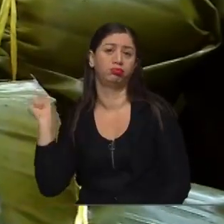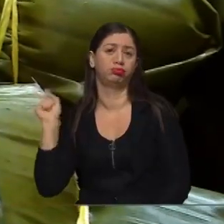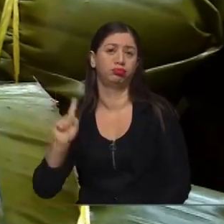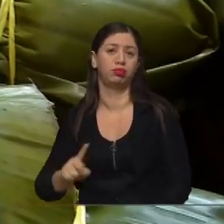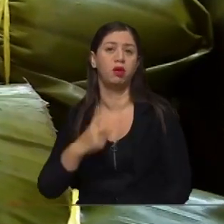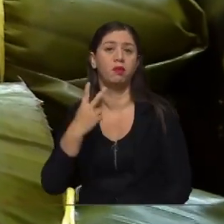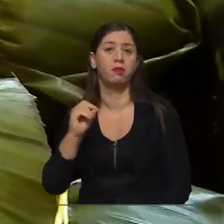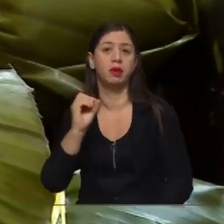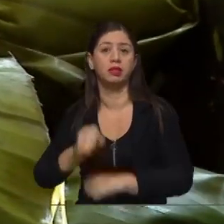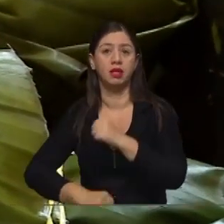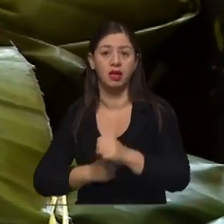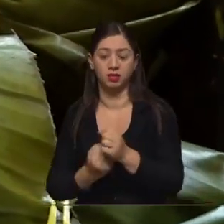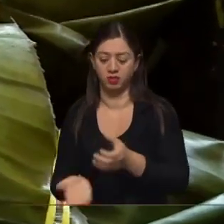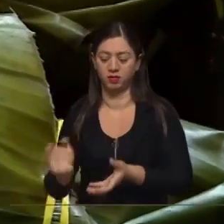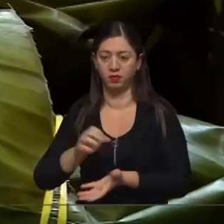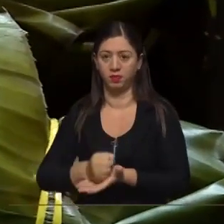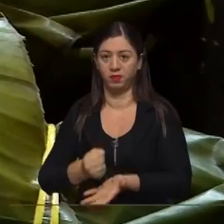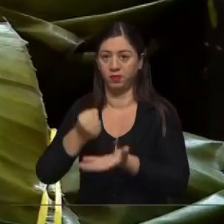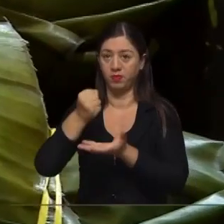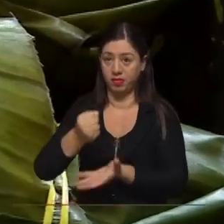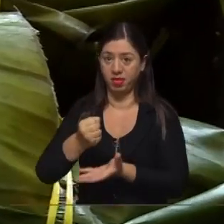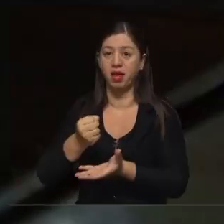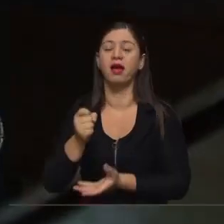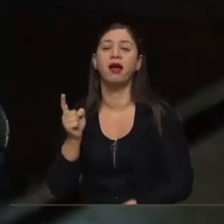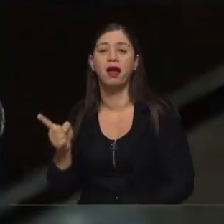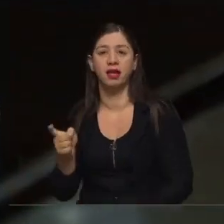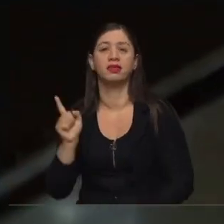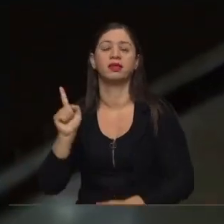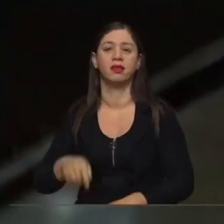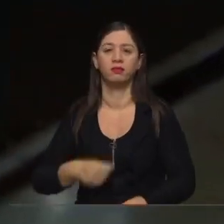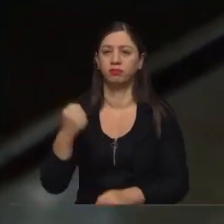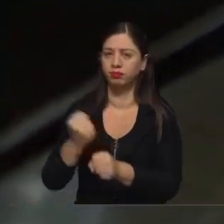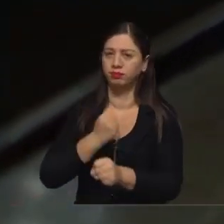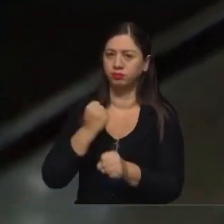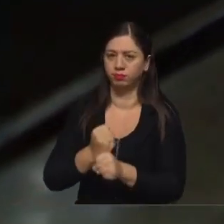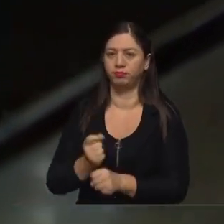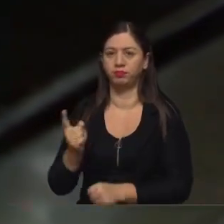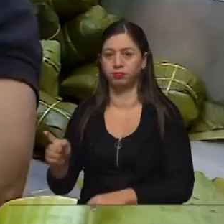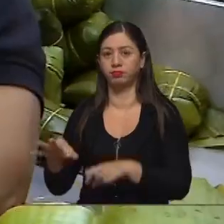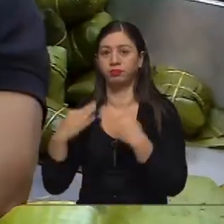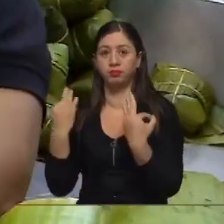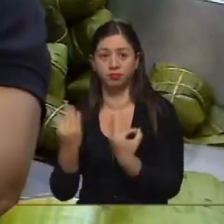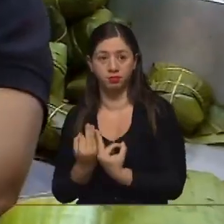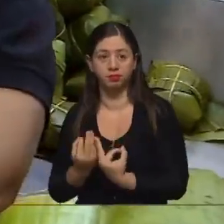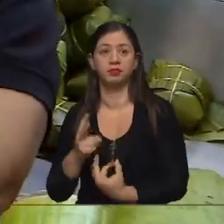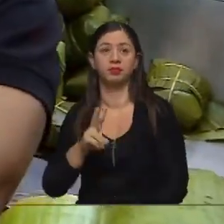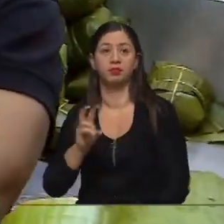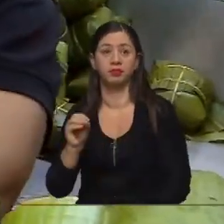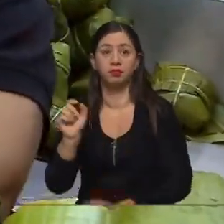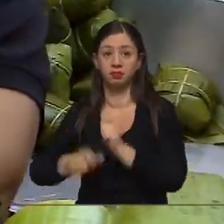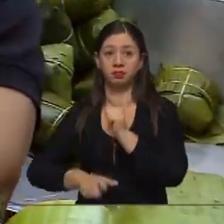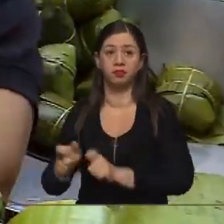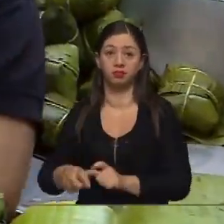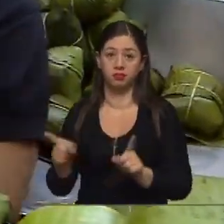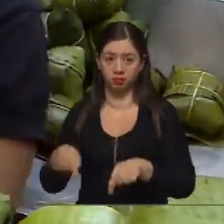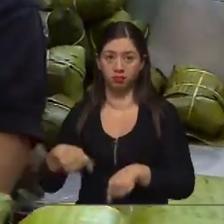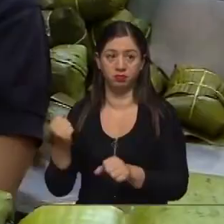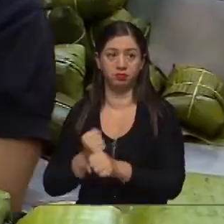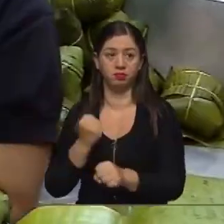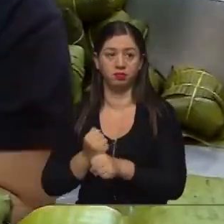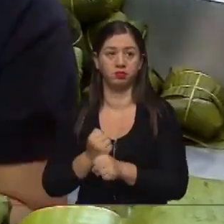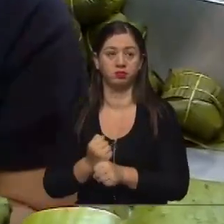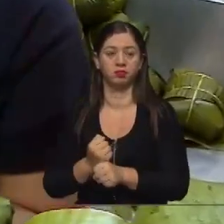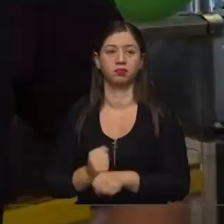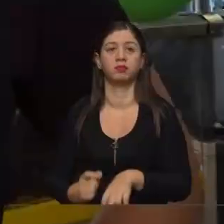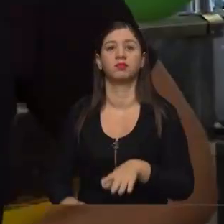encuentran los tamales de ará negocio que ha sido fuente de empleo para ella su familia y 20 personas más pafo